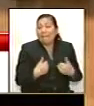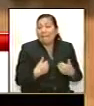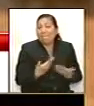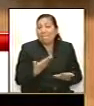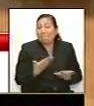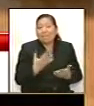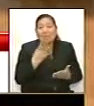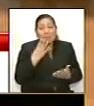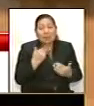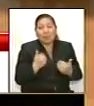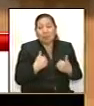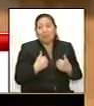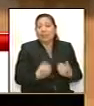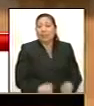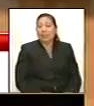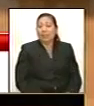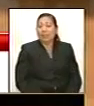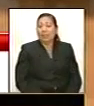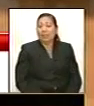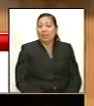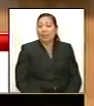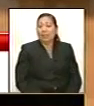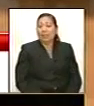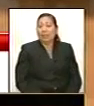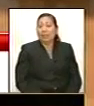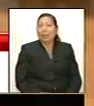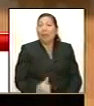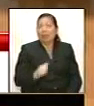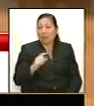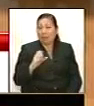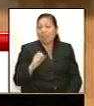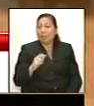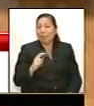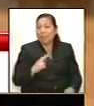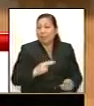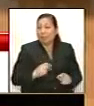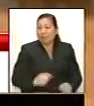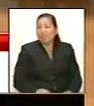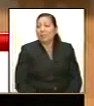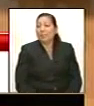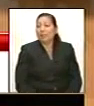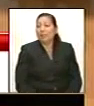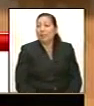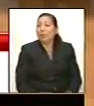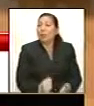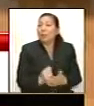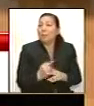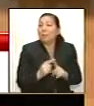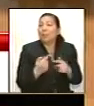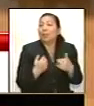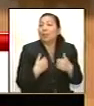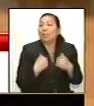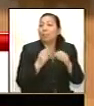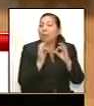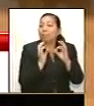bueno, la experiencia que tuvimos desde las activistas y en el activismo mismo, nos ayudaron, pero teníamos que ser precisas.